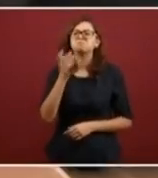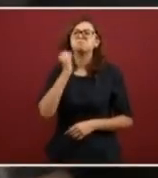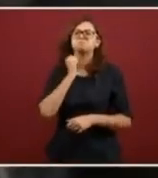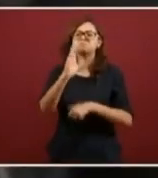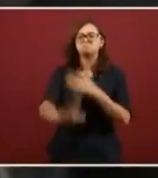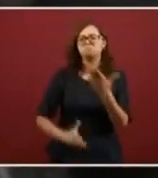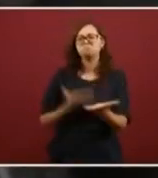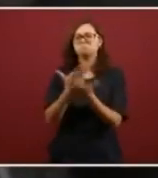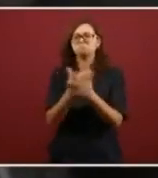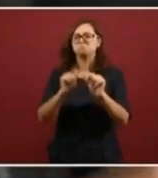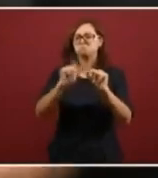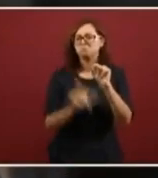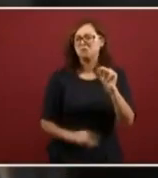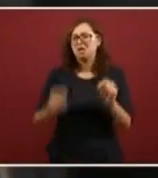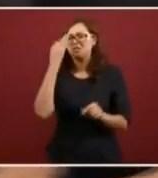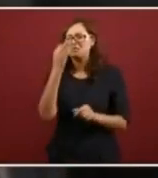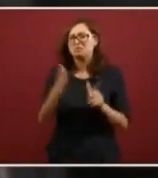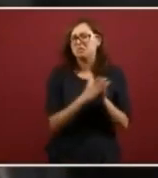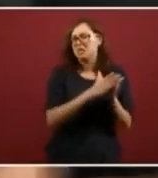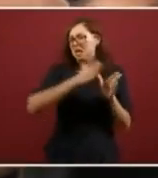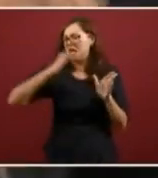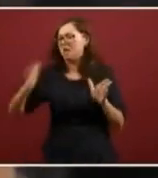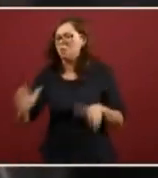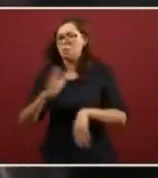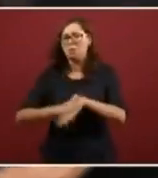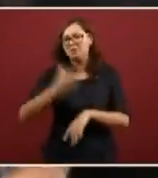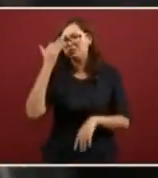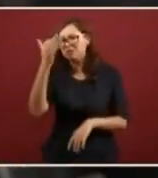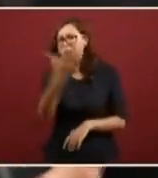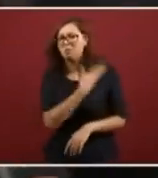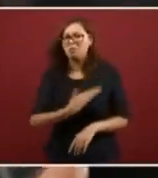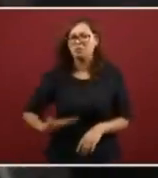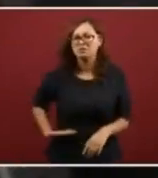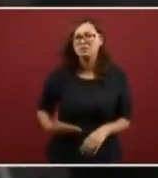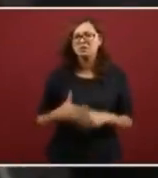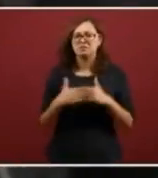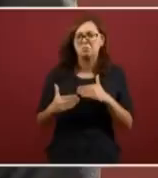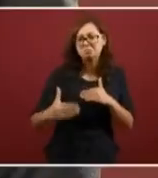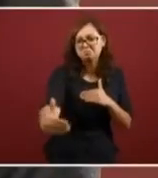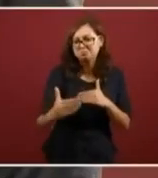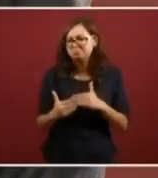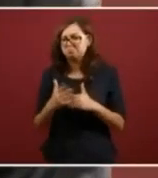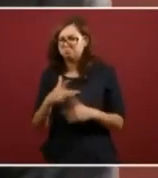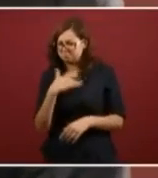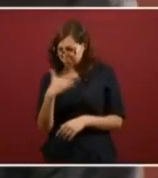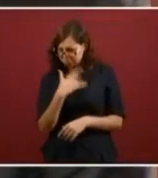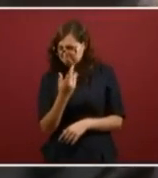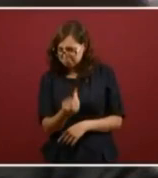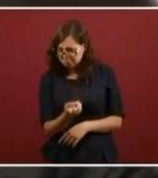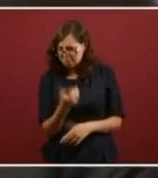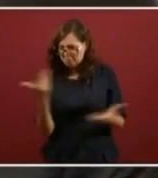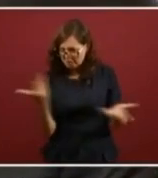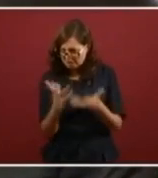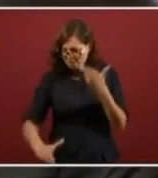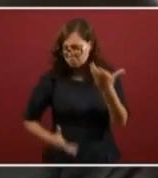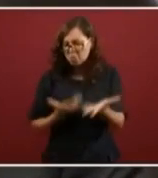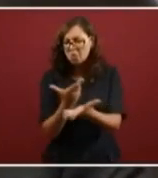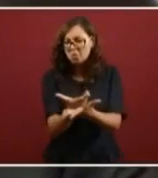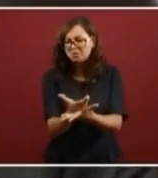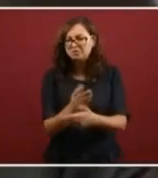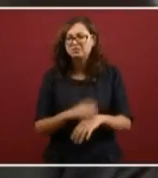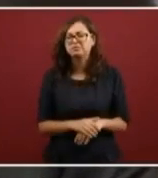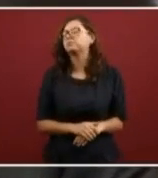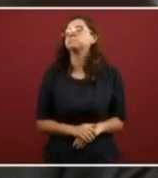para modificar el periodo presidencial, para alargarlo, acortarlo, no va a pasar. Yo lo que creo es de